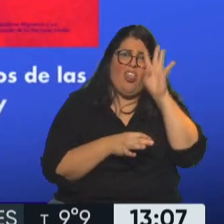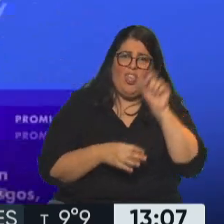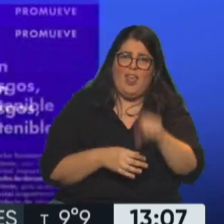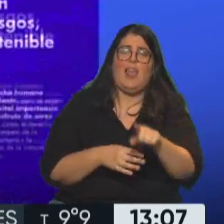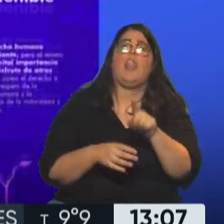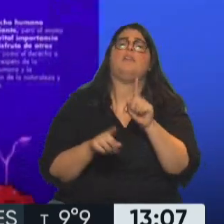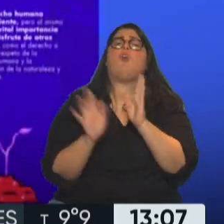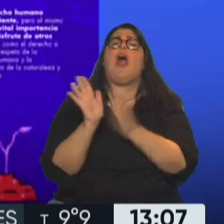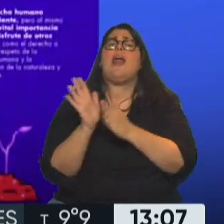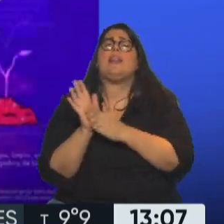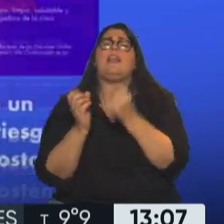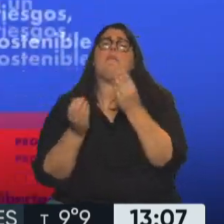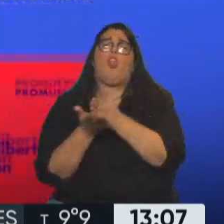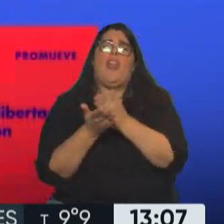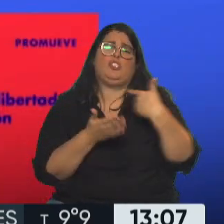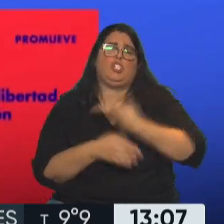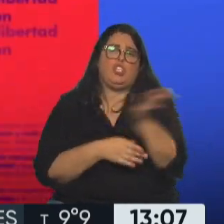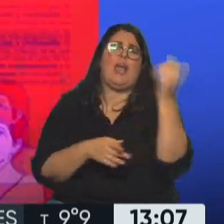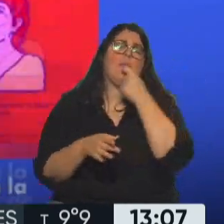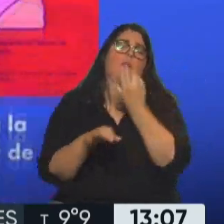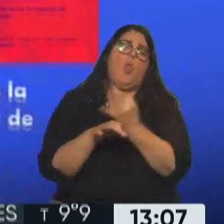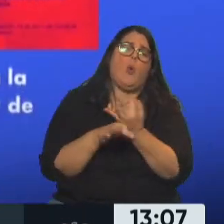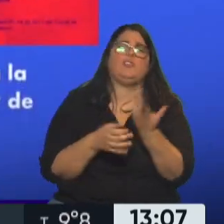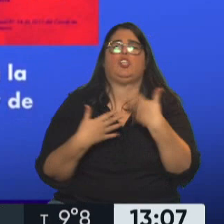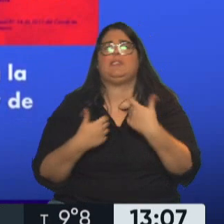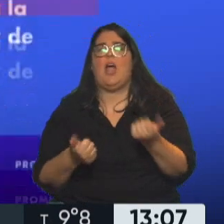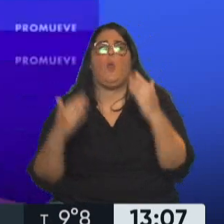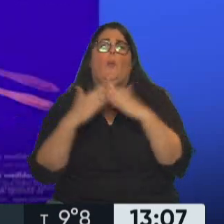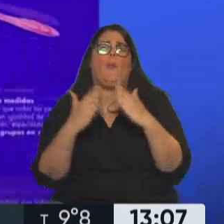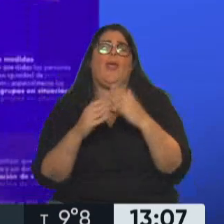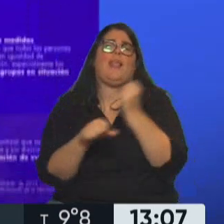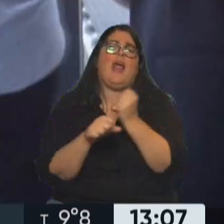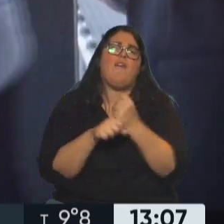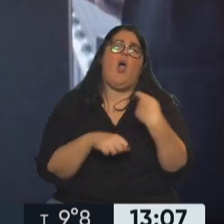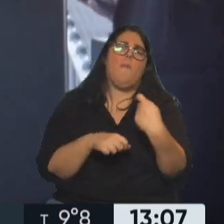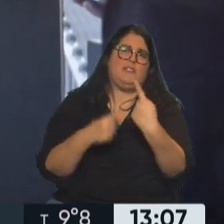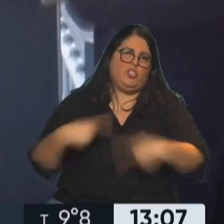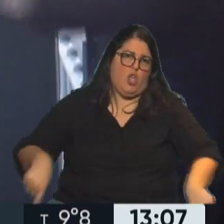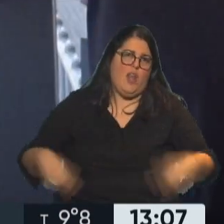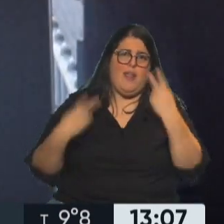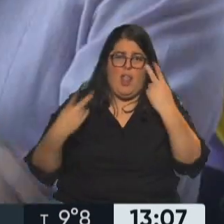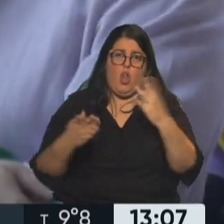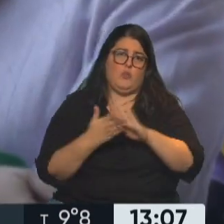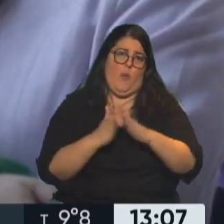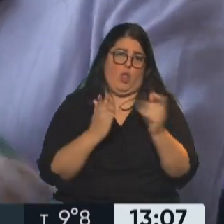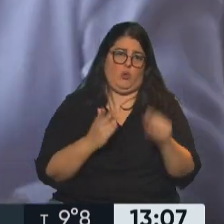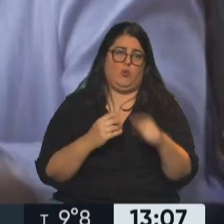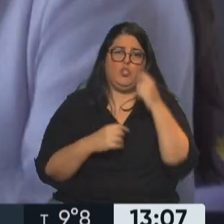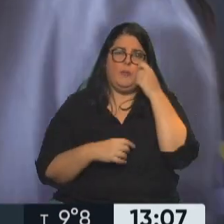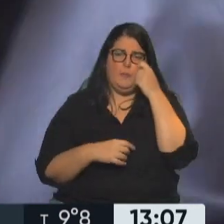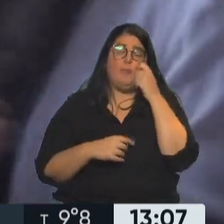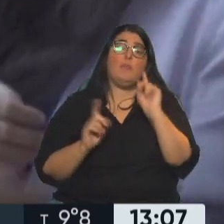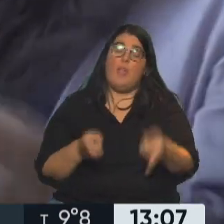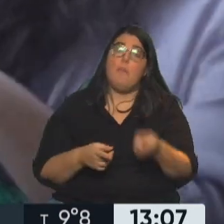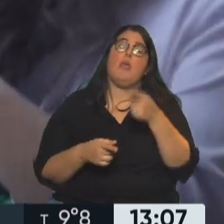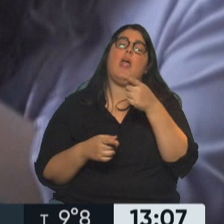garantías en materia de derechos sociales, como educación, salud, vivienda, trabajo y pensiones. A las mujeres jóvenes, a las mujeres mayores.